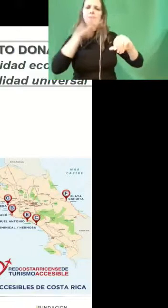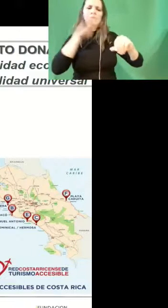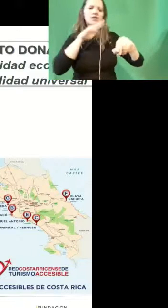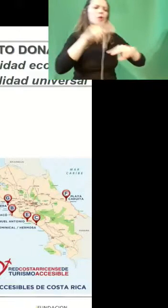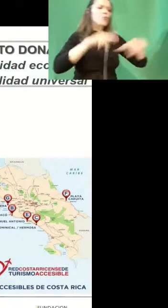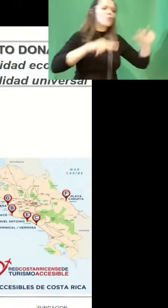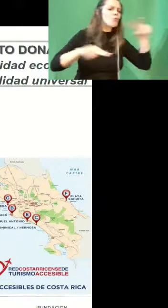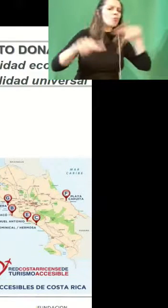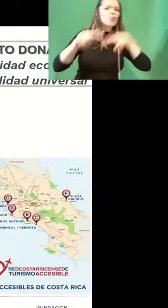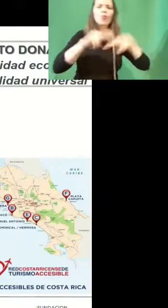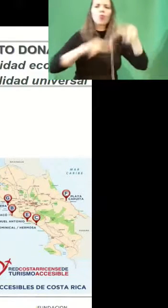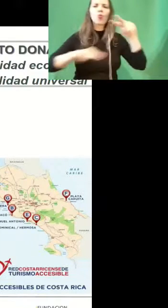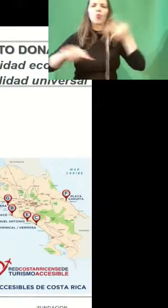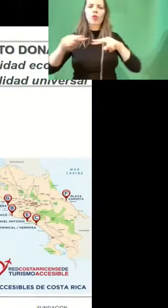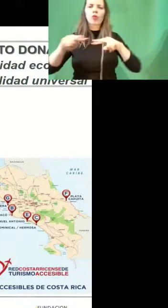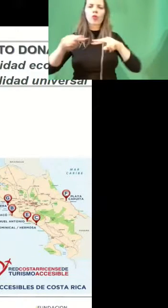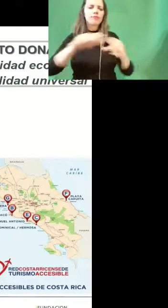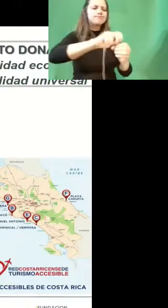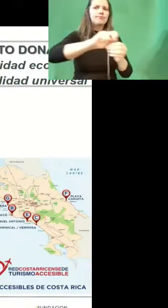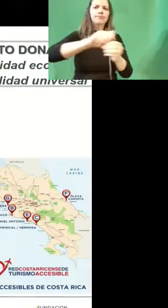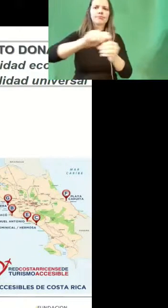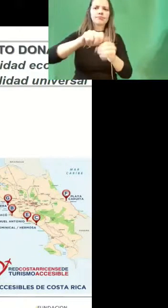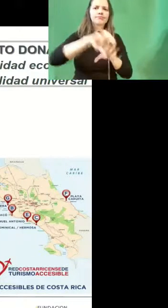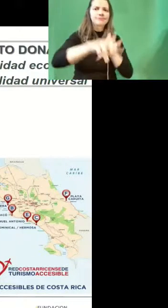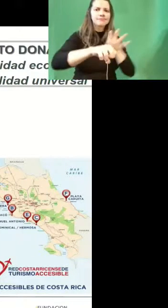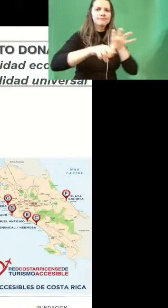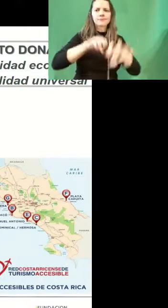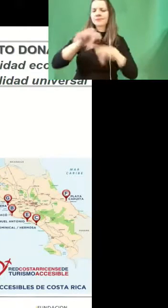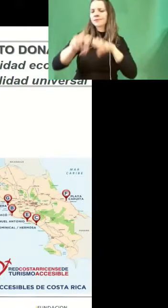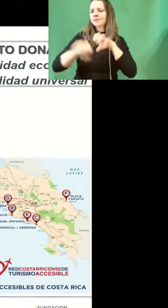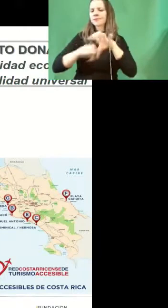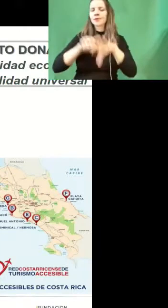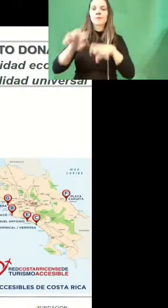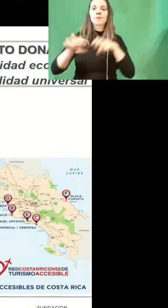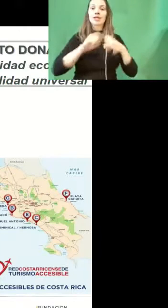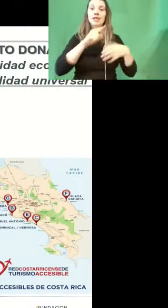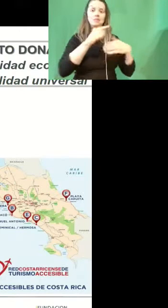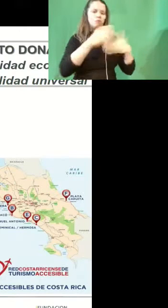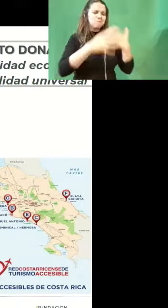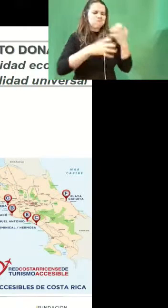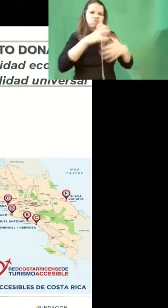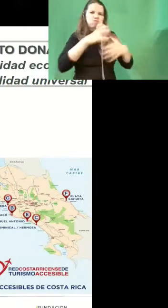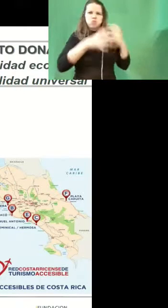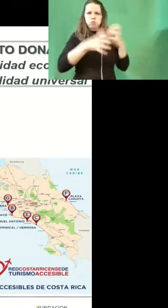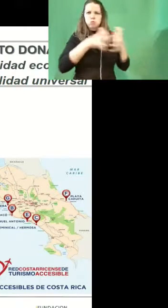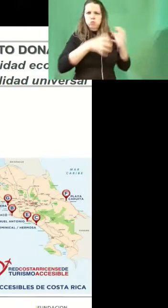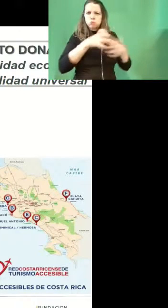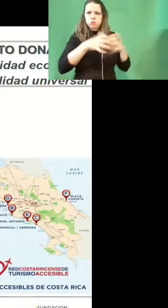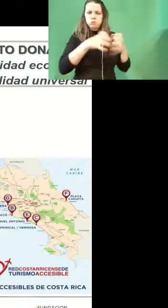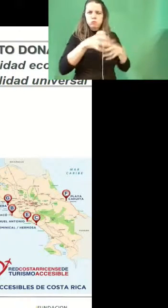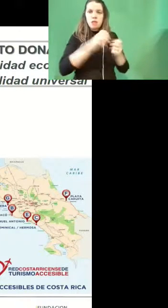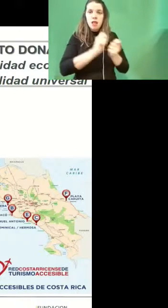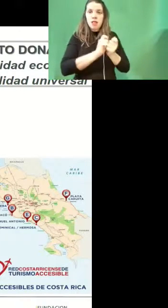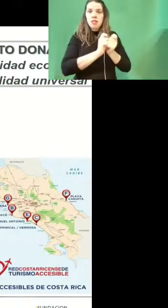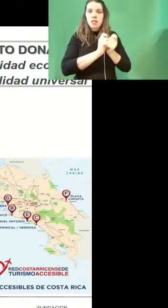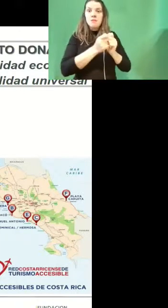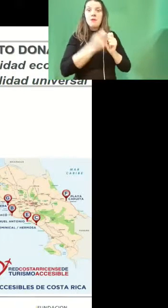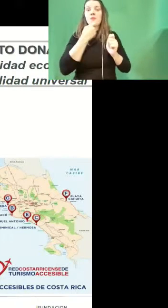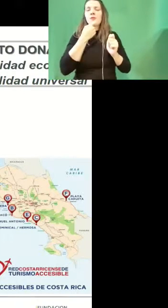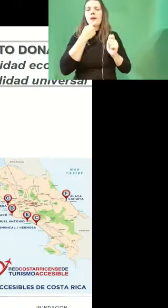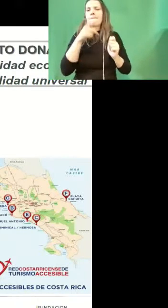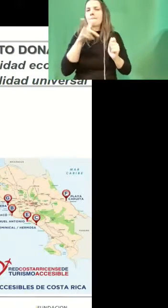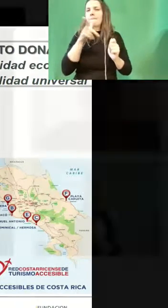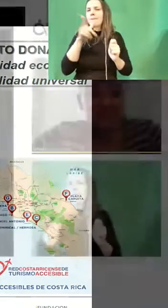convertirlo en madera de plástico que pueda ser utilizada para hacer, como vemos en esta foto acá abajito,